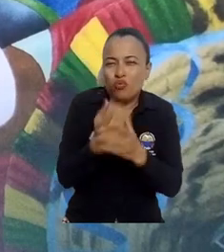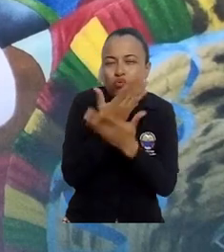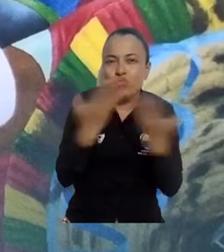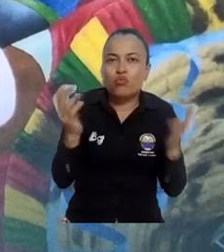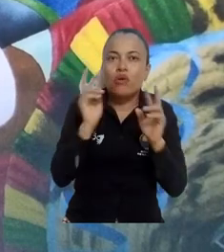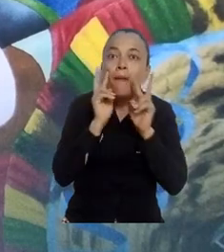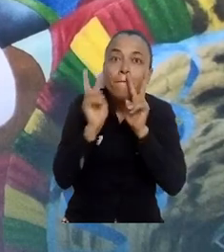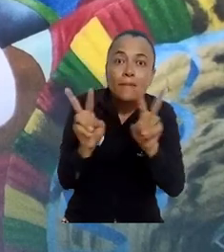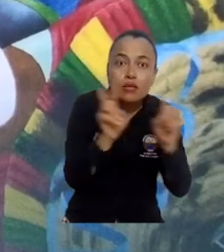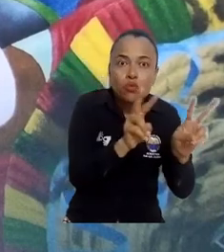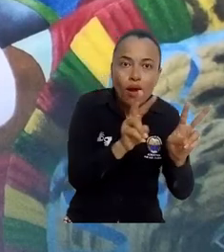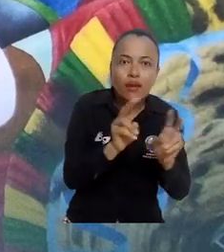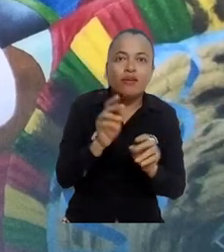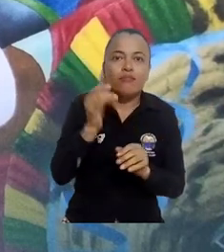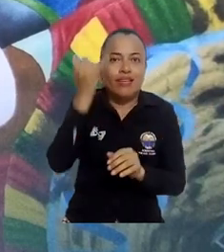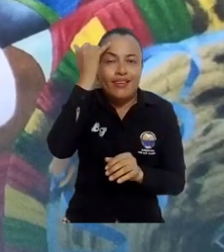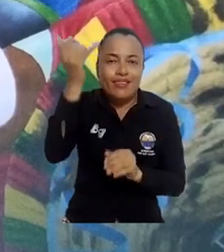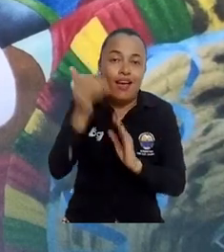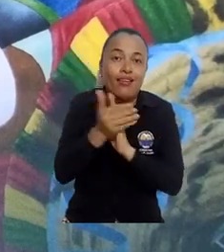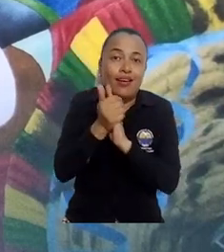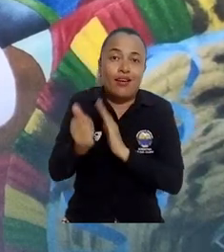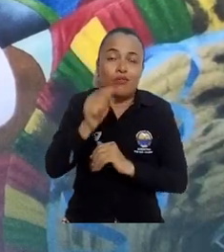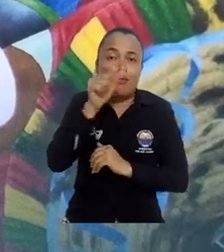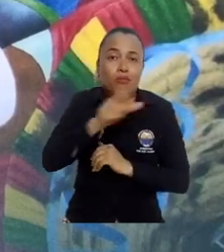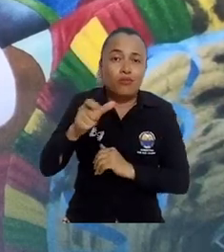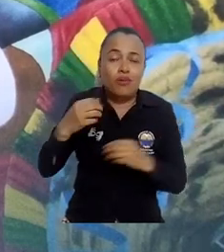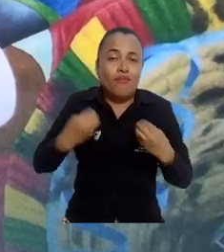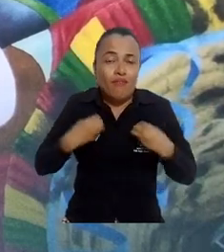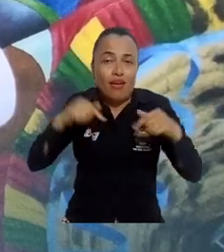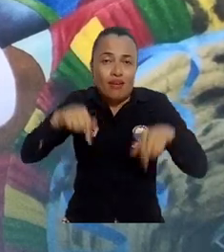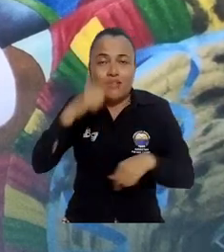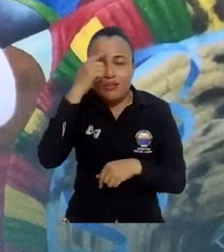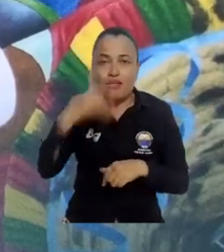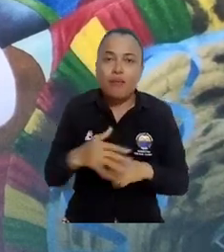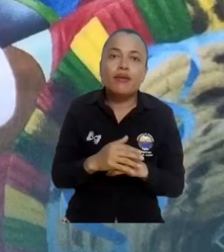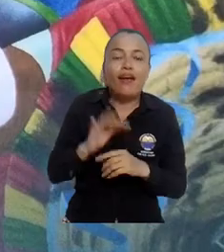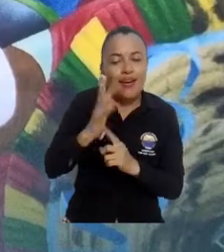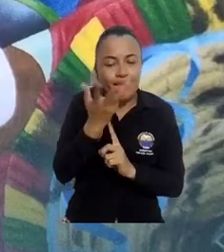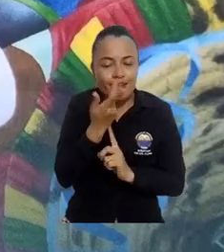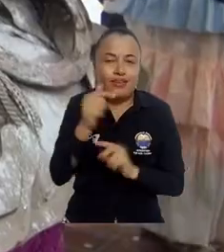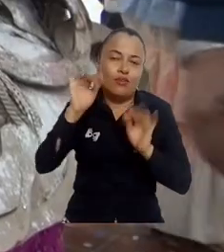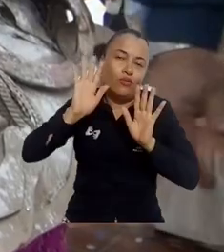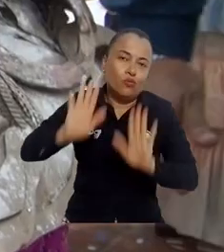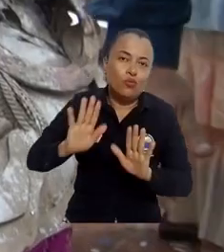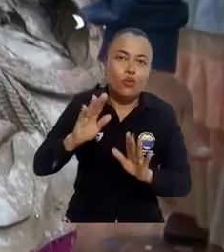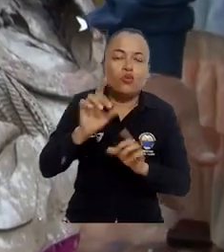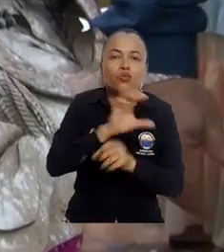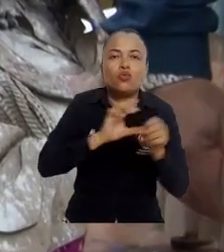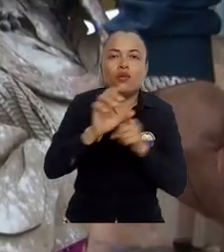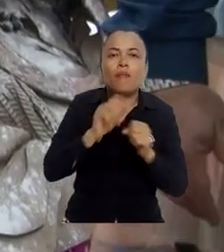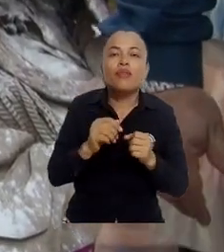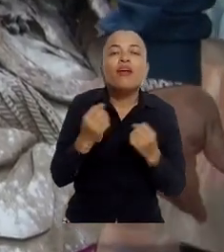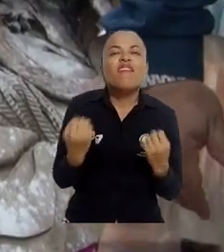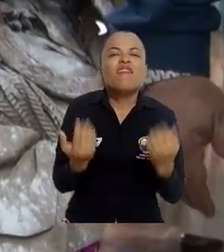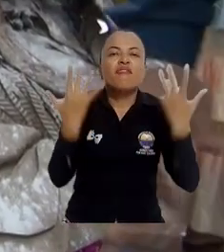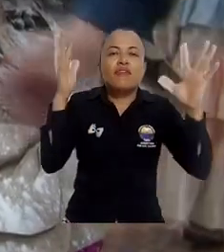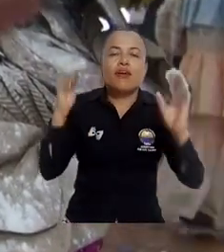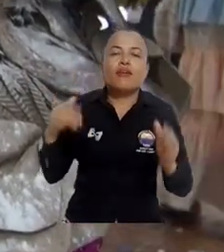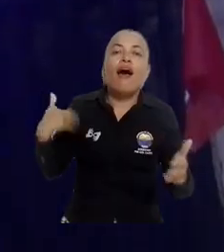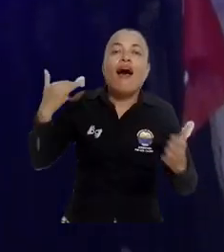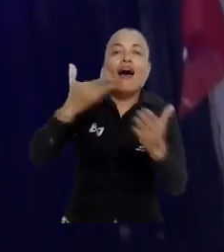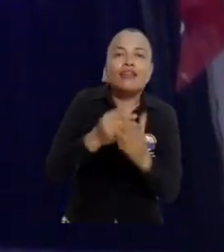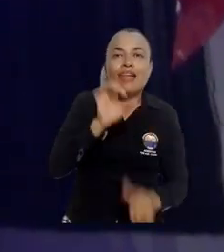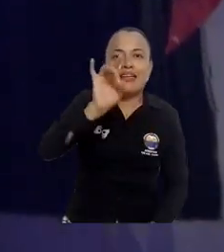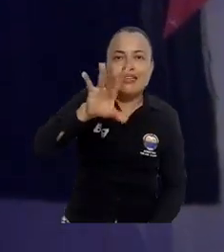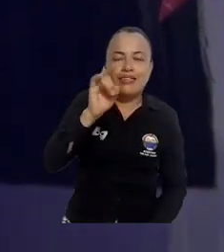visuales, que es talento local y son artistas de nuestra ciudad, sobre todo, que es lo más importante. Esta fiesta prolongará el carnaval hasta el